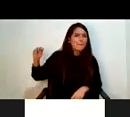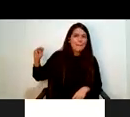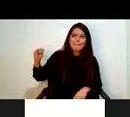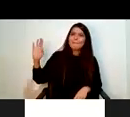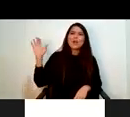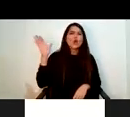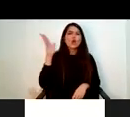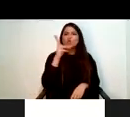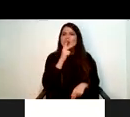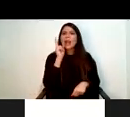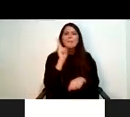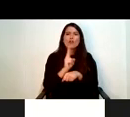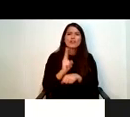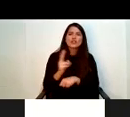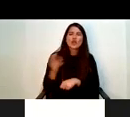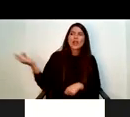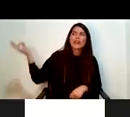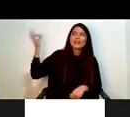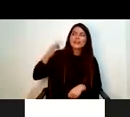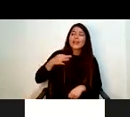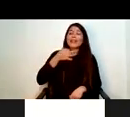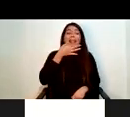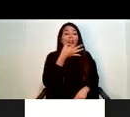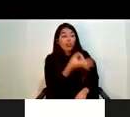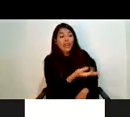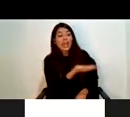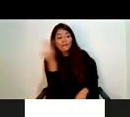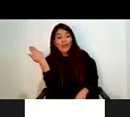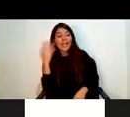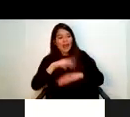la terapeuta diciendo a cada rato, te dije que te vayas a lavar las